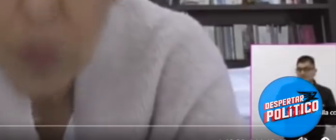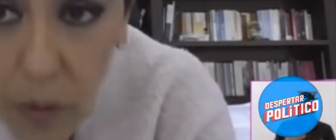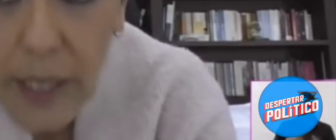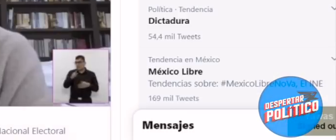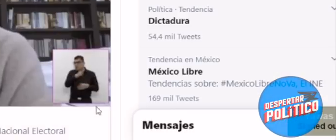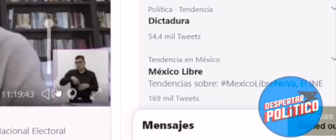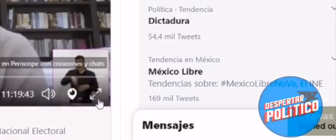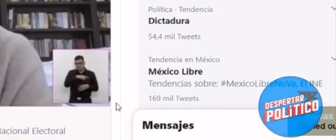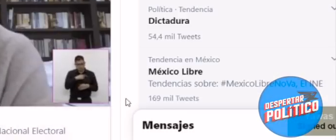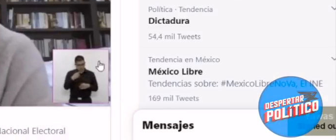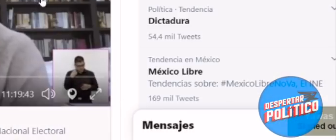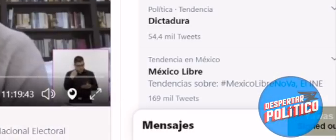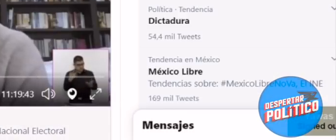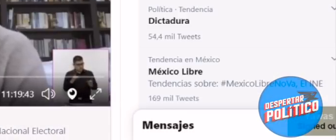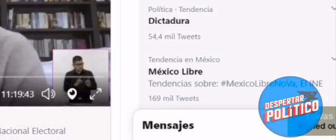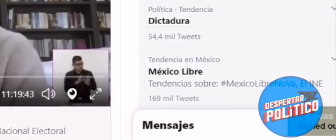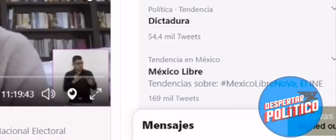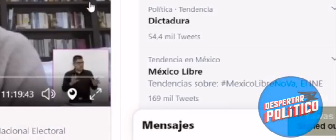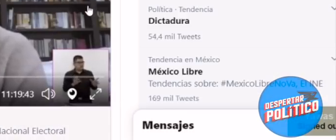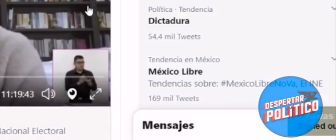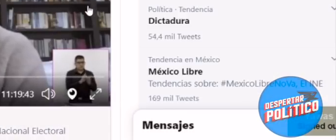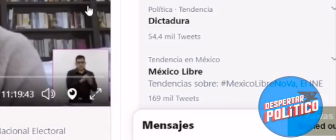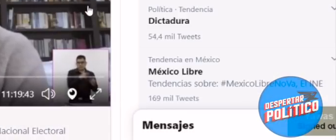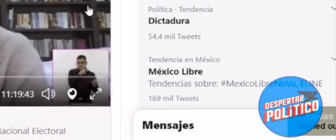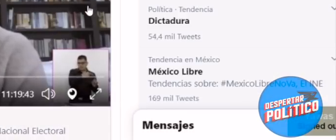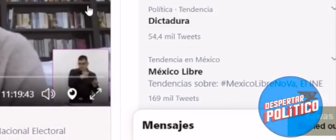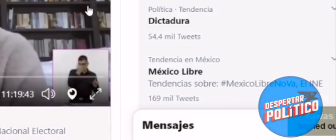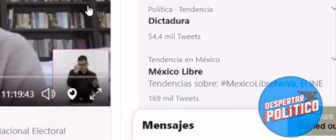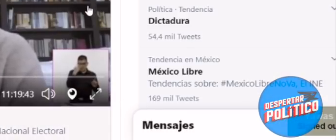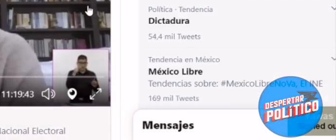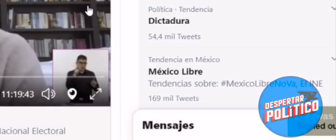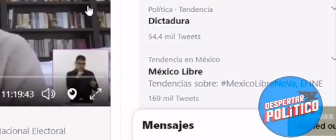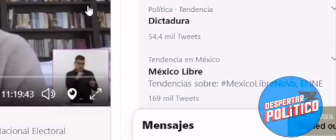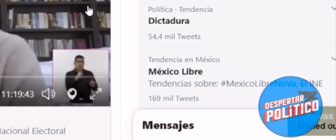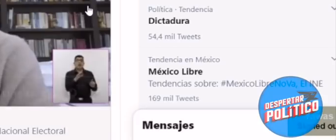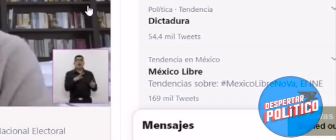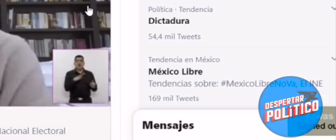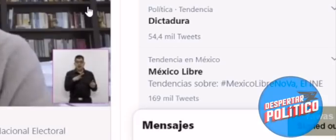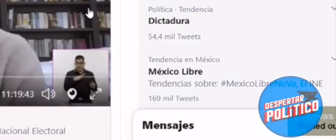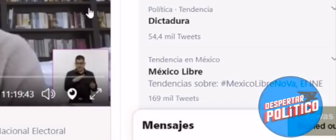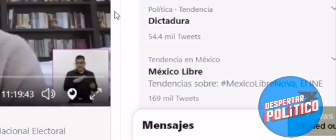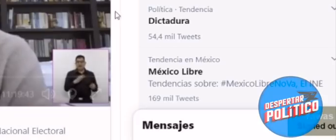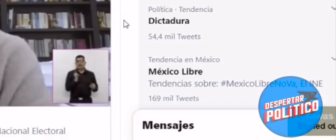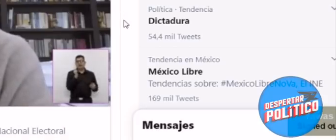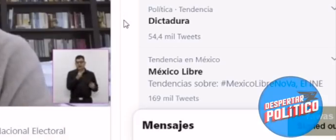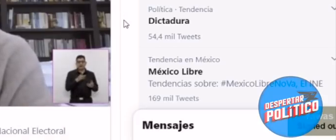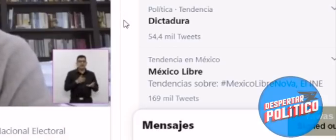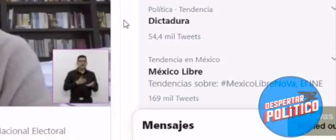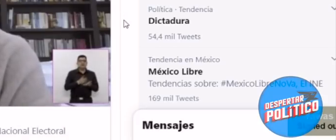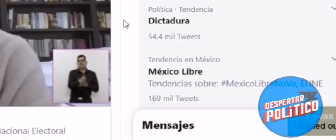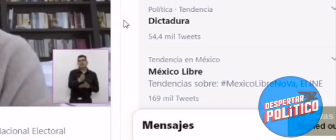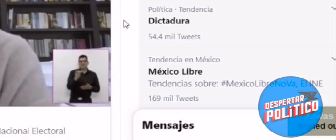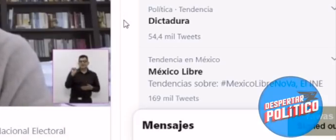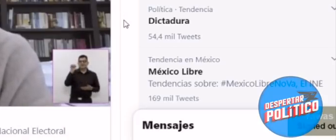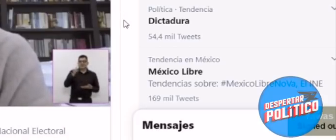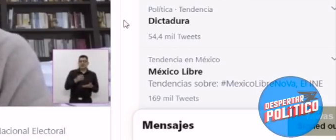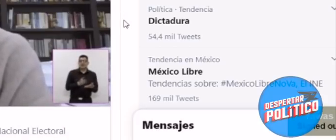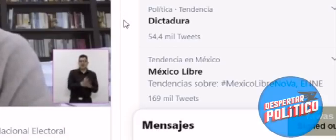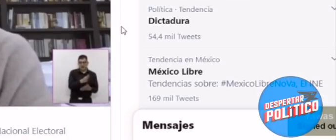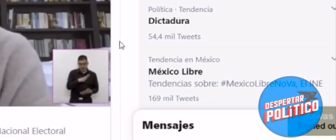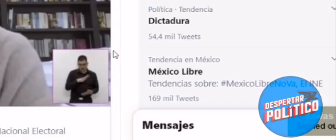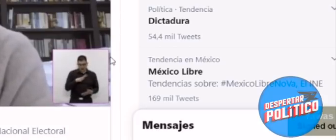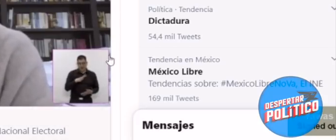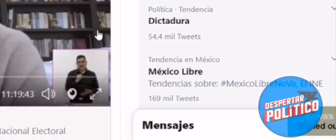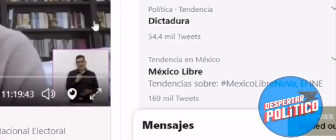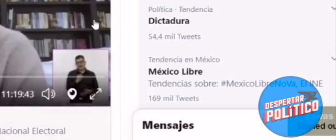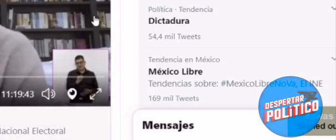ver con un nexo causal precisamente que acreditara que hubo una intervención gremial que si